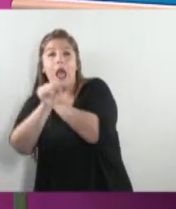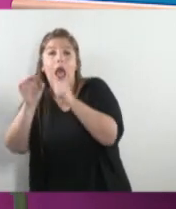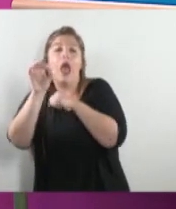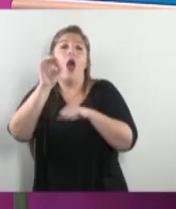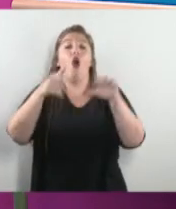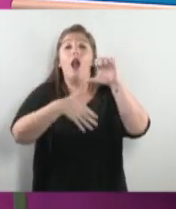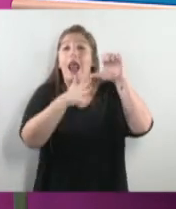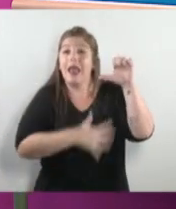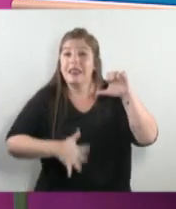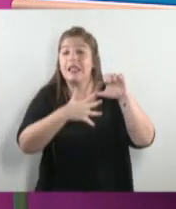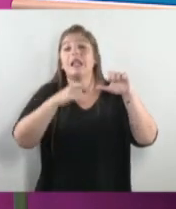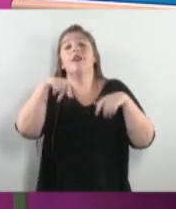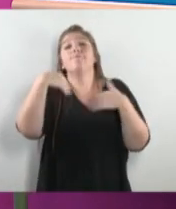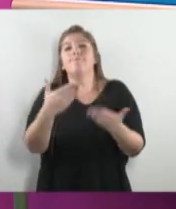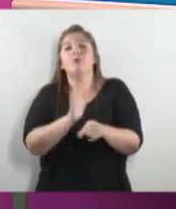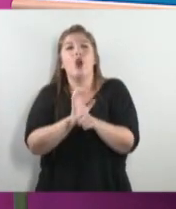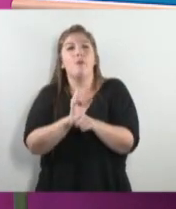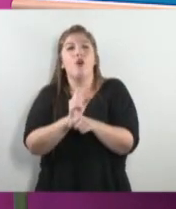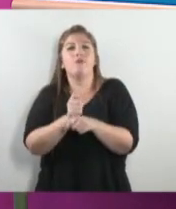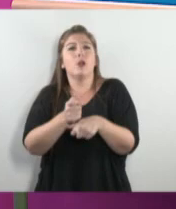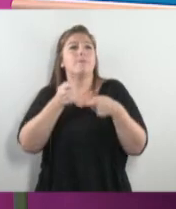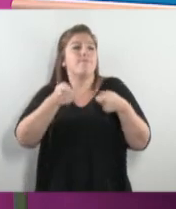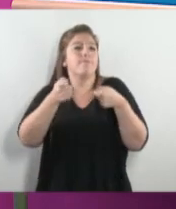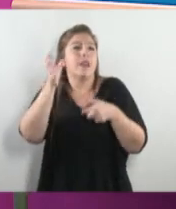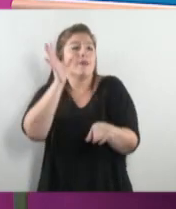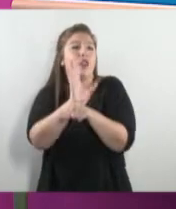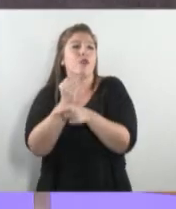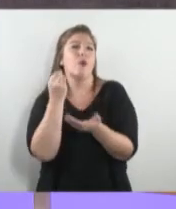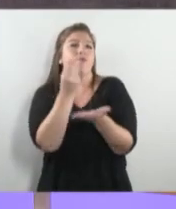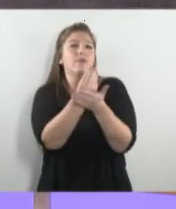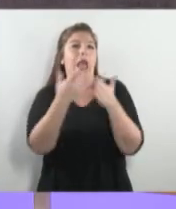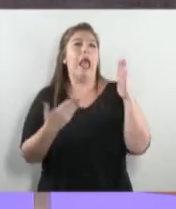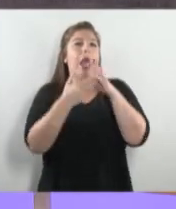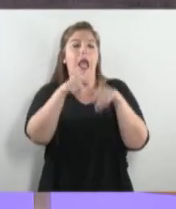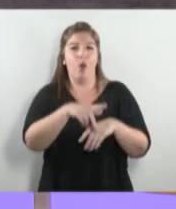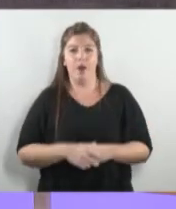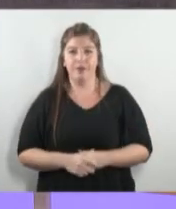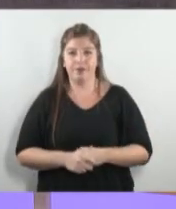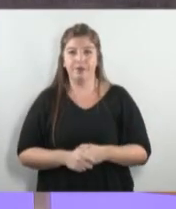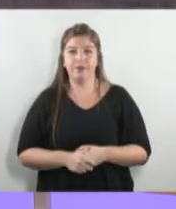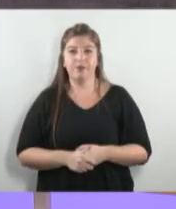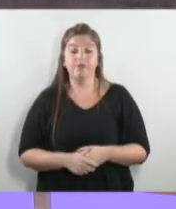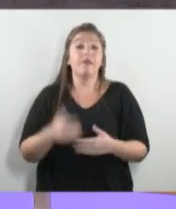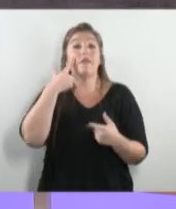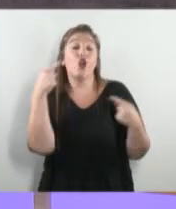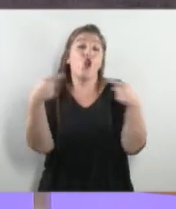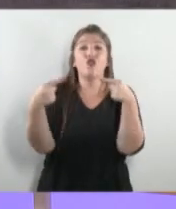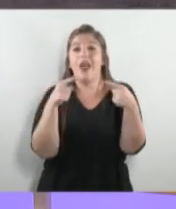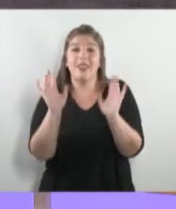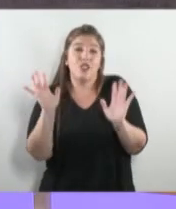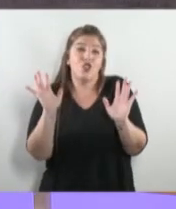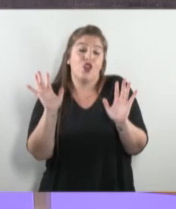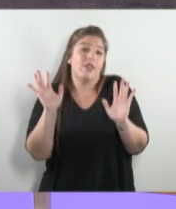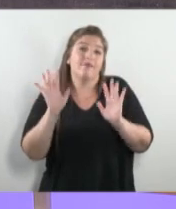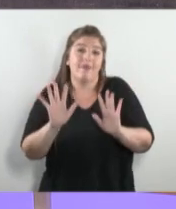es forzar demasiado. Uh-huh. Ponerlo en esa categoría. Total. Asumir las contradicciones, ¿no? No hay, uh-huh, otro